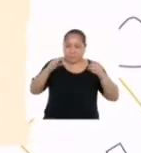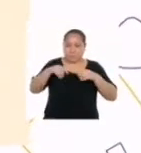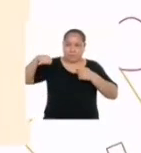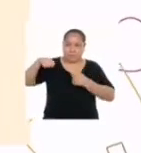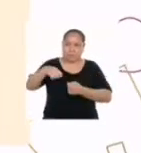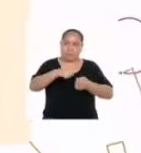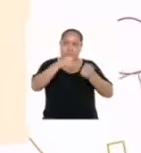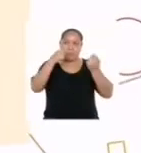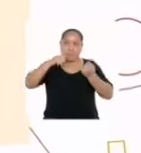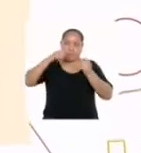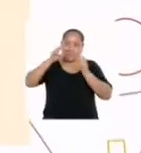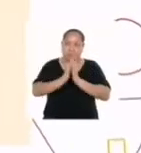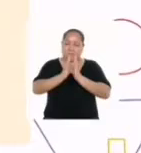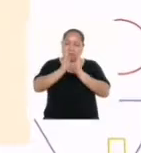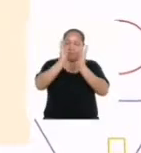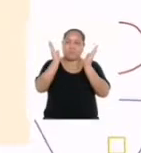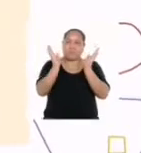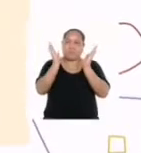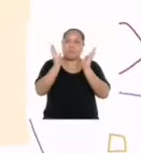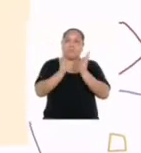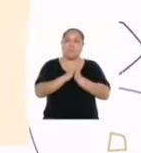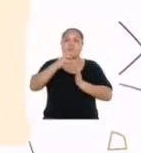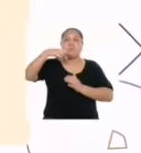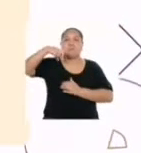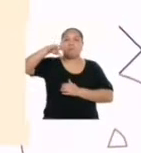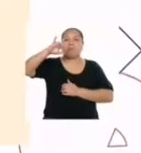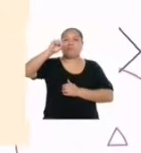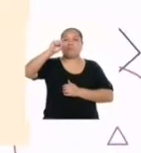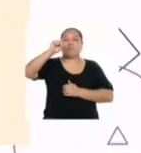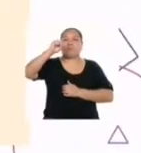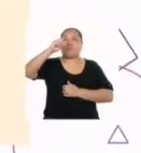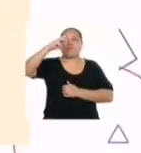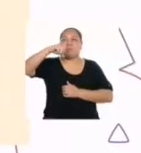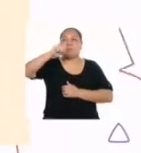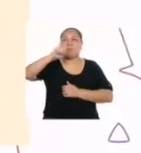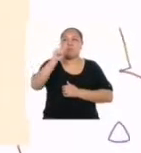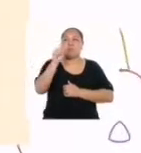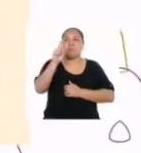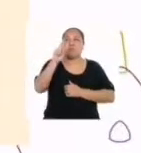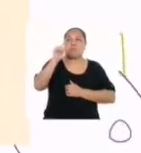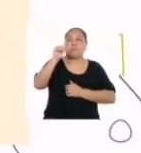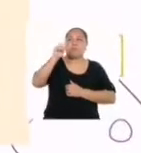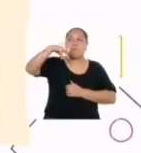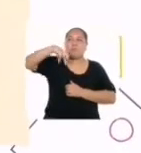superior toma otra forma, que es la de un prisma trapezoidal recto.